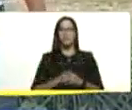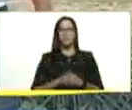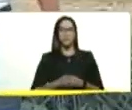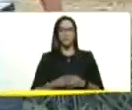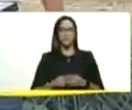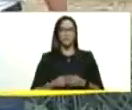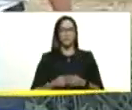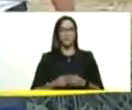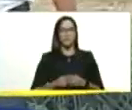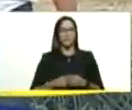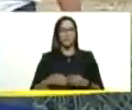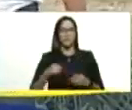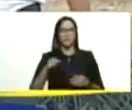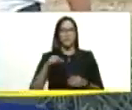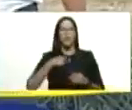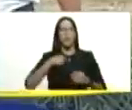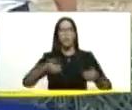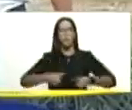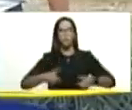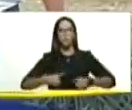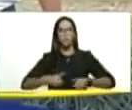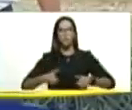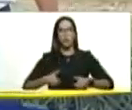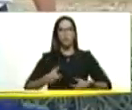con trabajo y esfuerzo, hemos